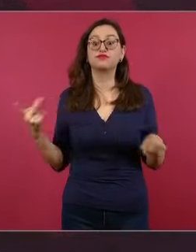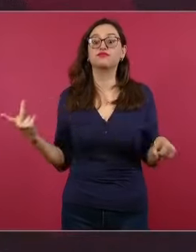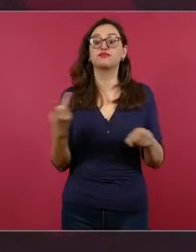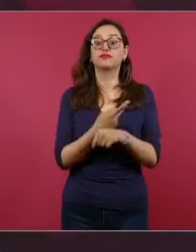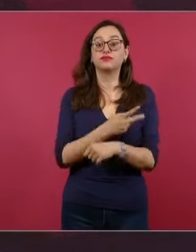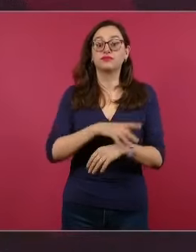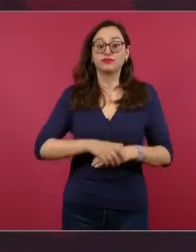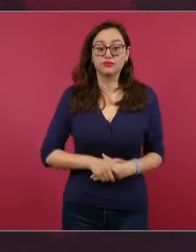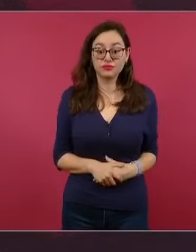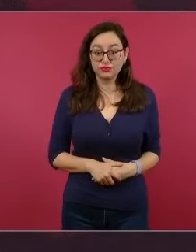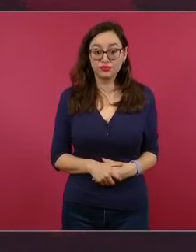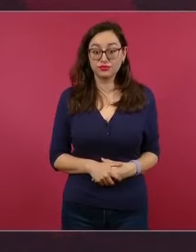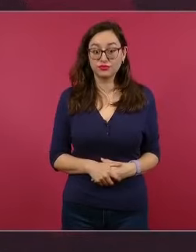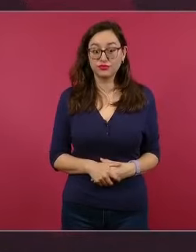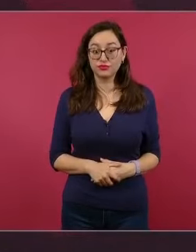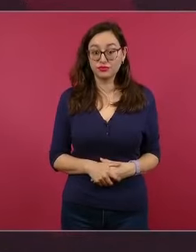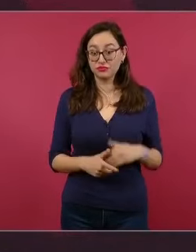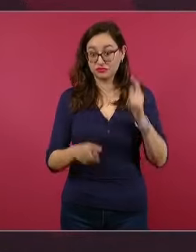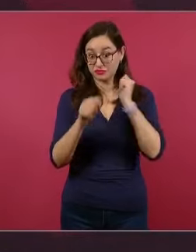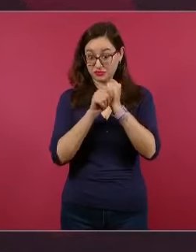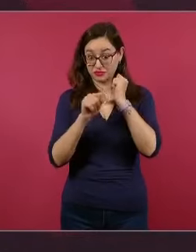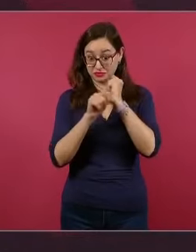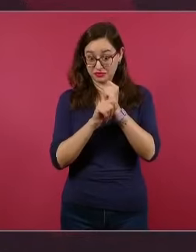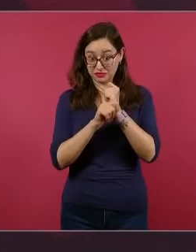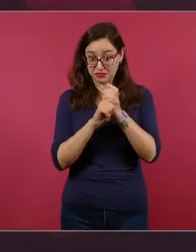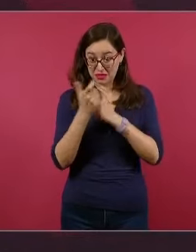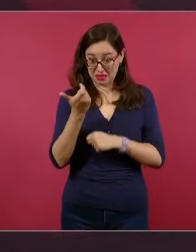estos precios el